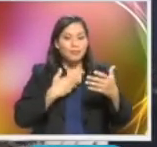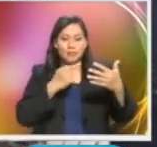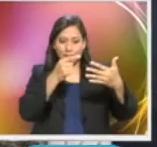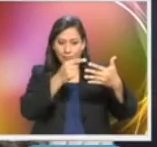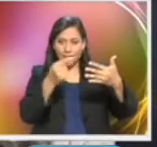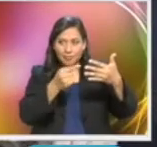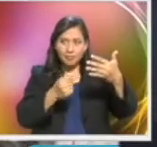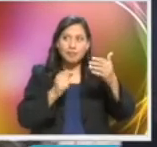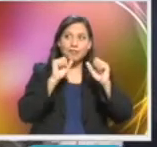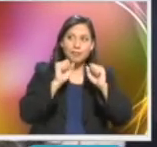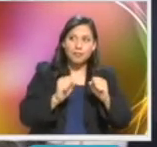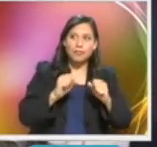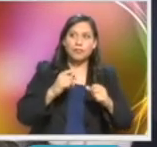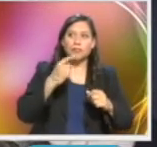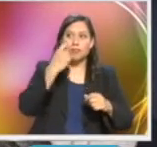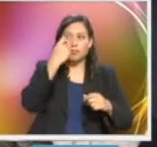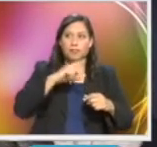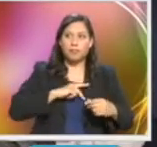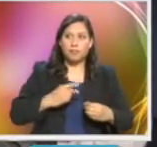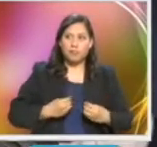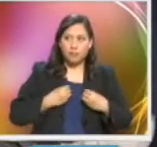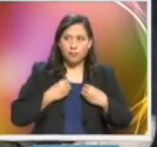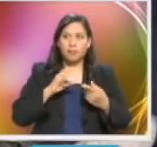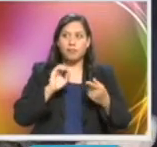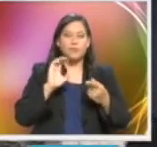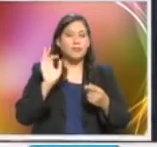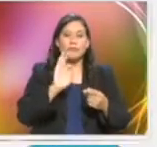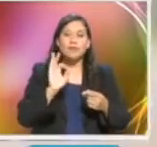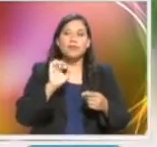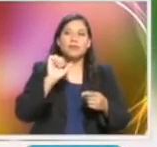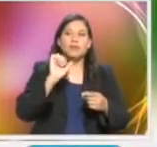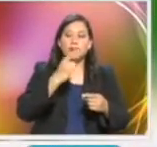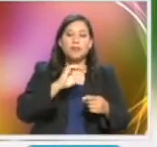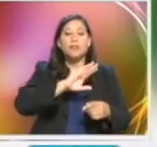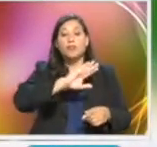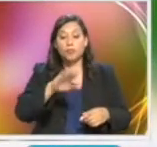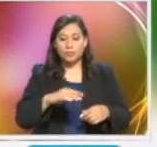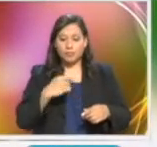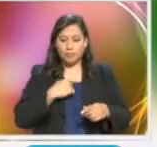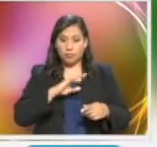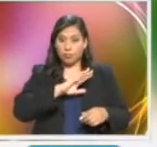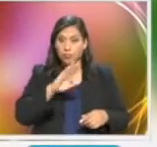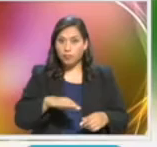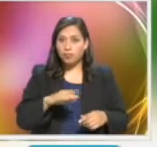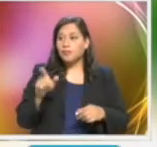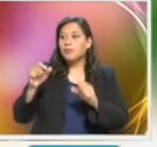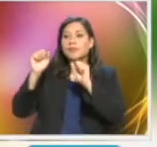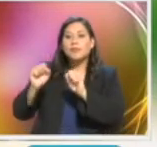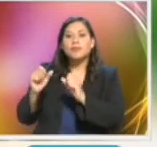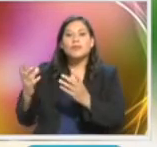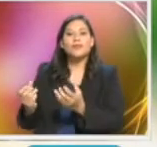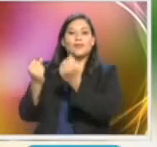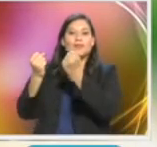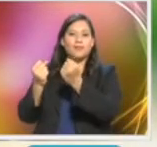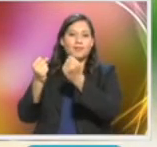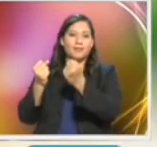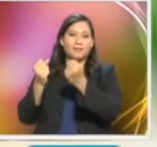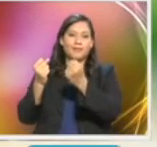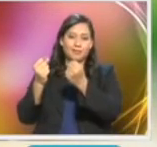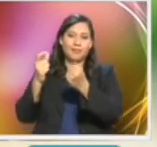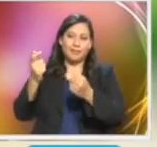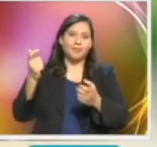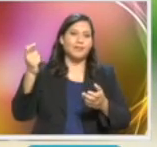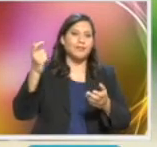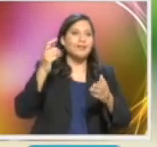seguros. Hay seguro de vida, que esto es por si te llega a pasar algo, si llega a fallecer la persona, el seguro de vida se aplica y entonces